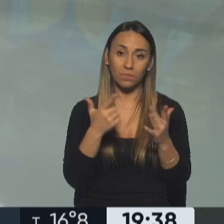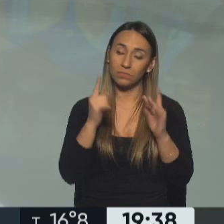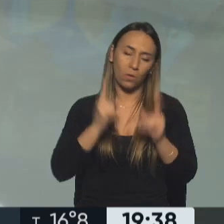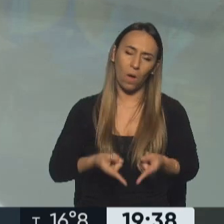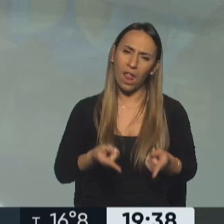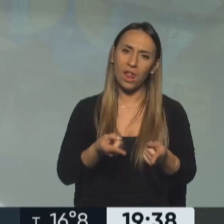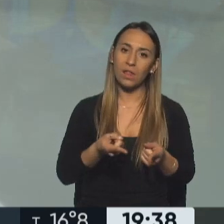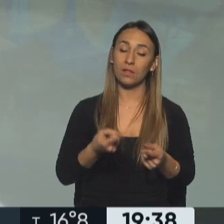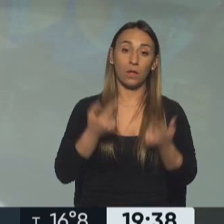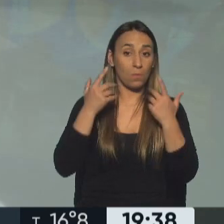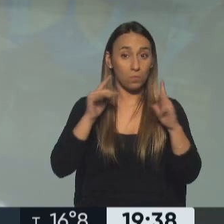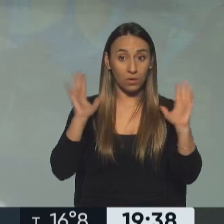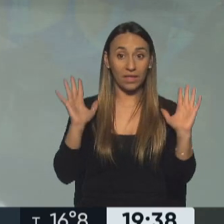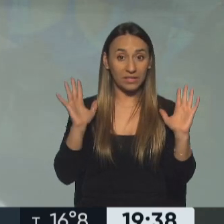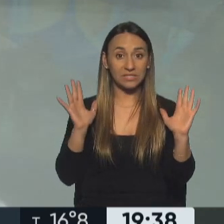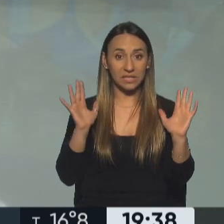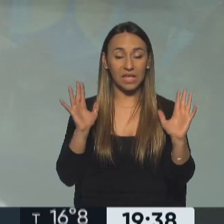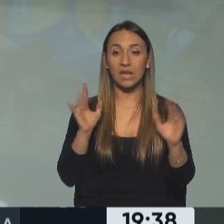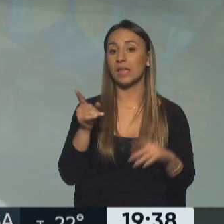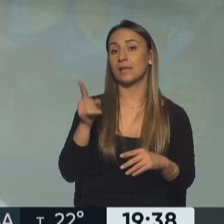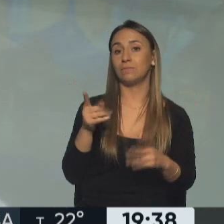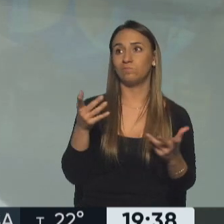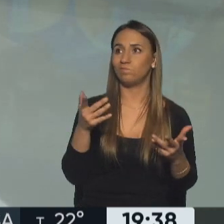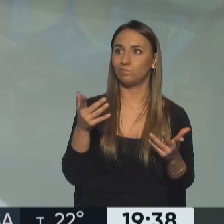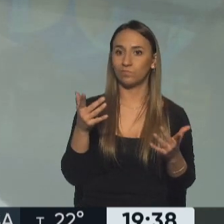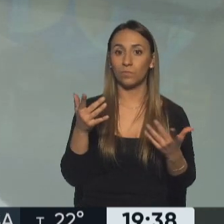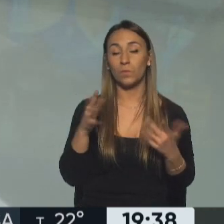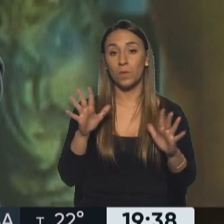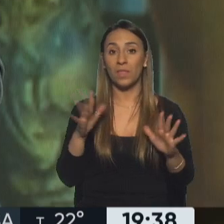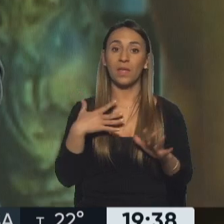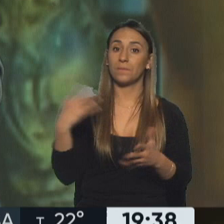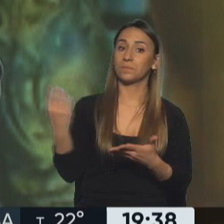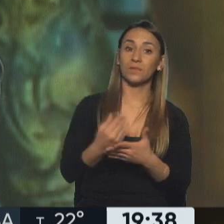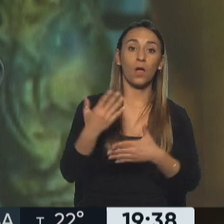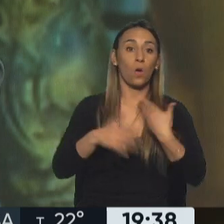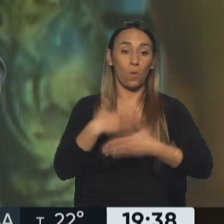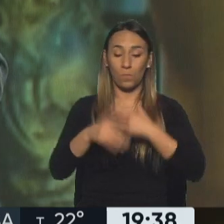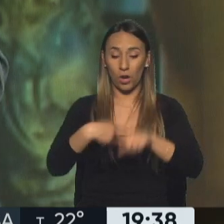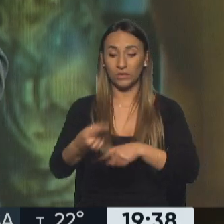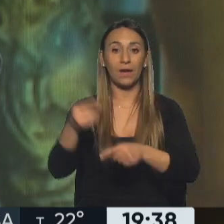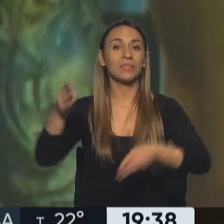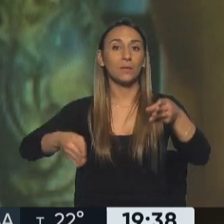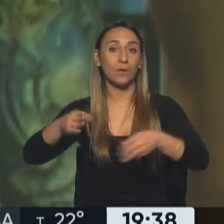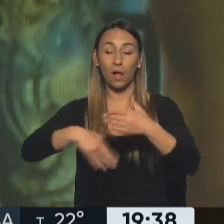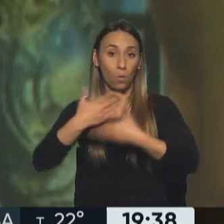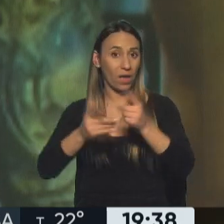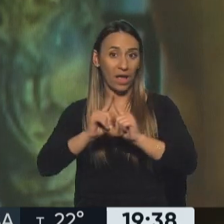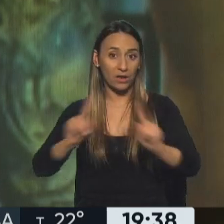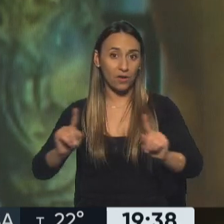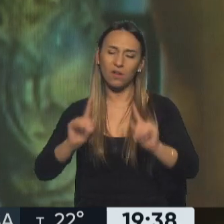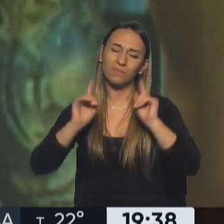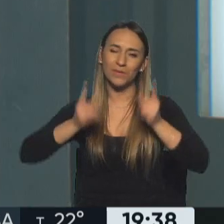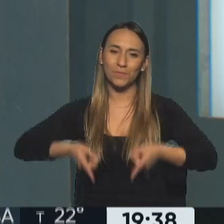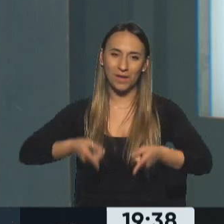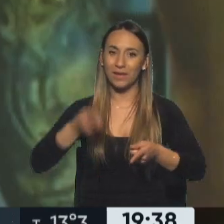tener justamente la posibilidad de no jugar en la próxima temporada, en definitiva, fue